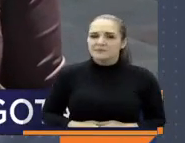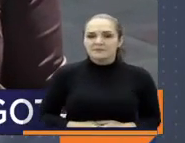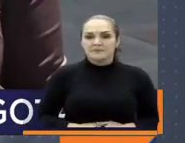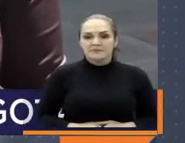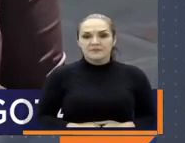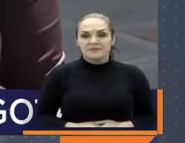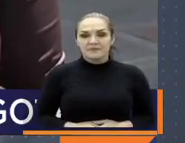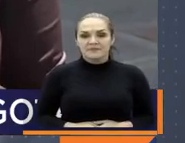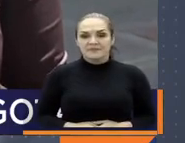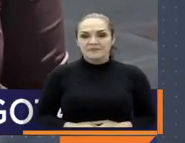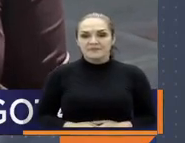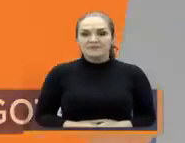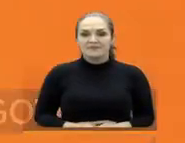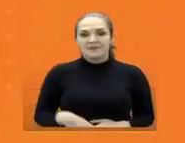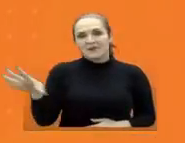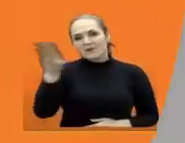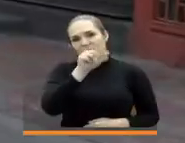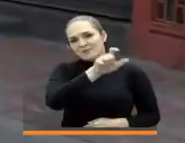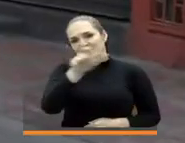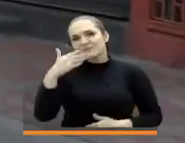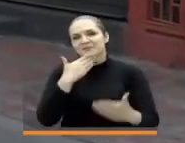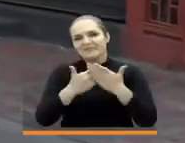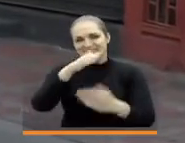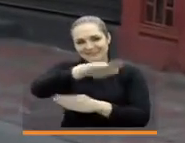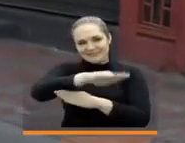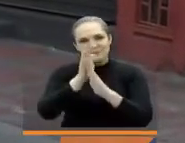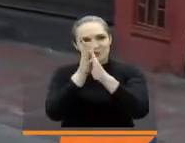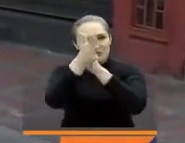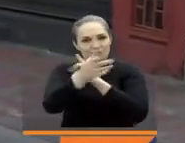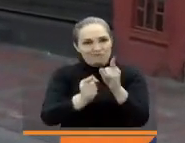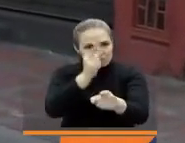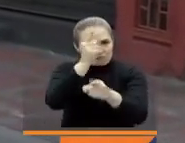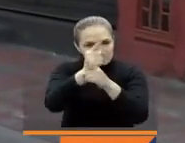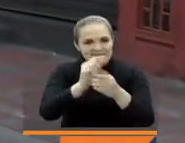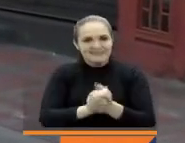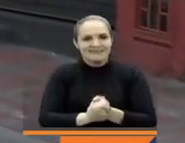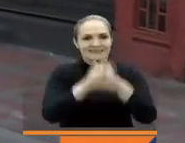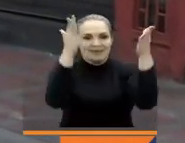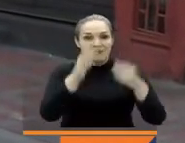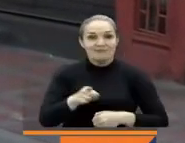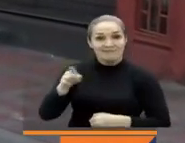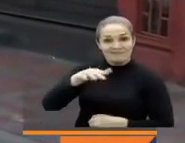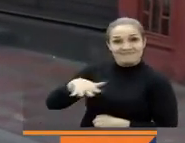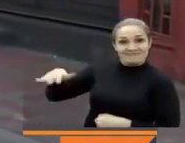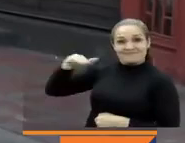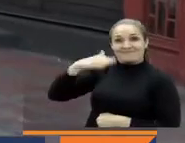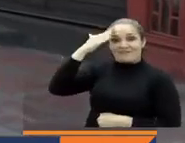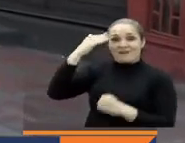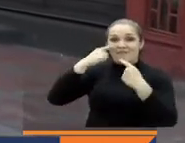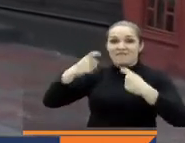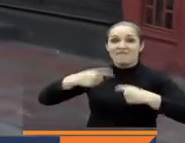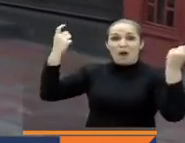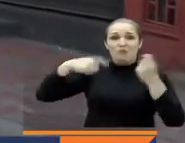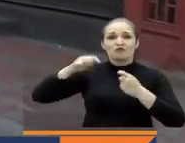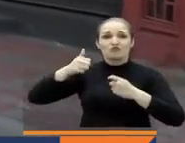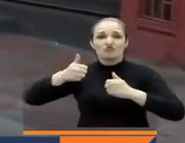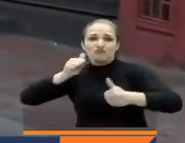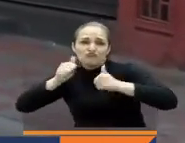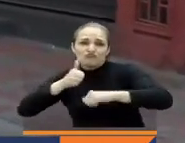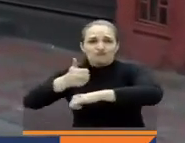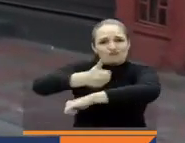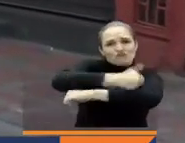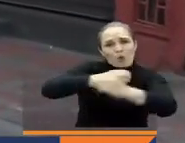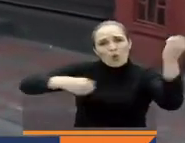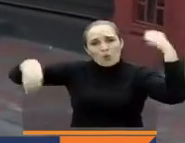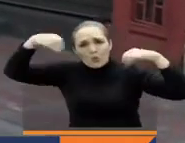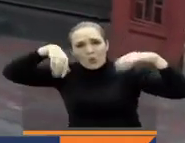Carolina, José Fernando, televidentes, muy buenas tardes. Precisamente los saludo en uno de los sectores característicos de la rumba en la capital, que como